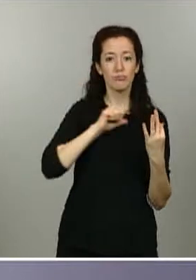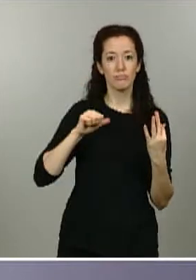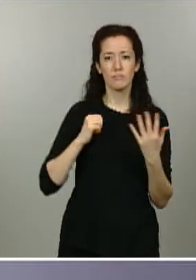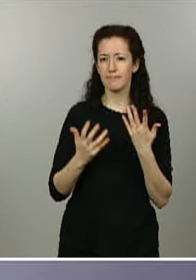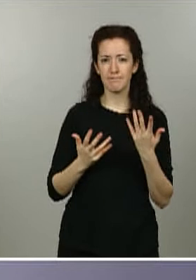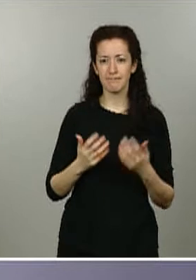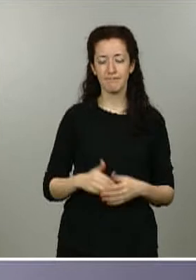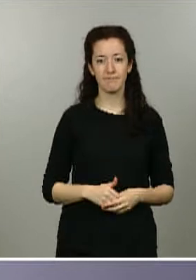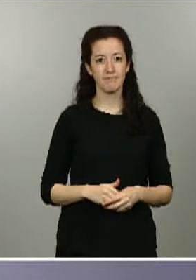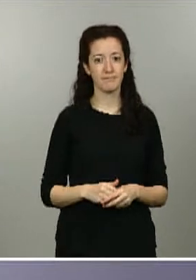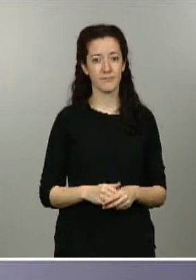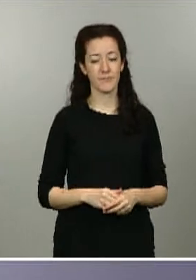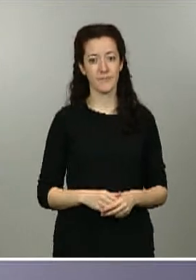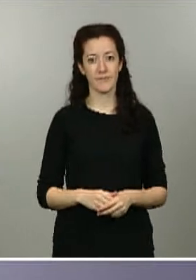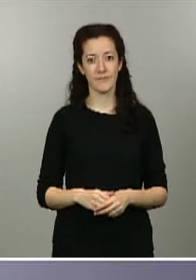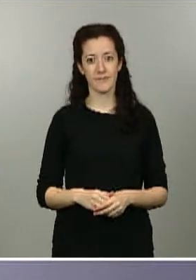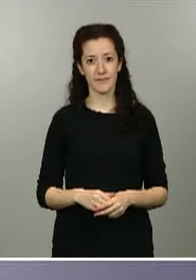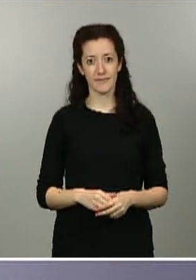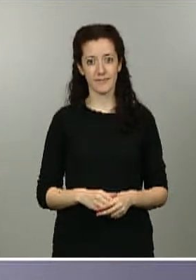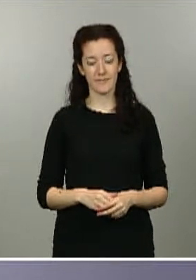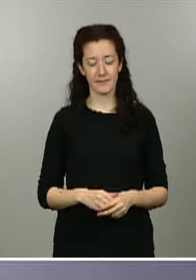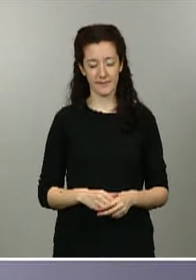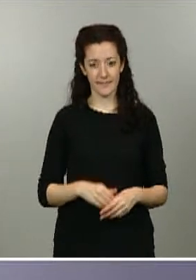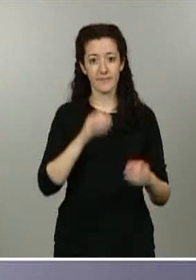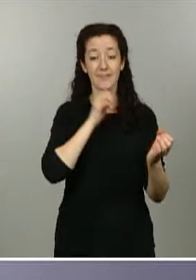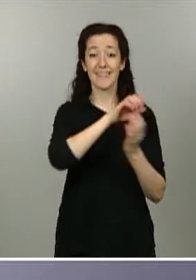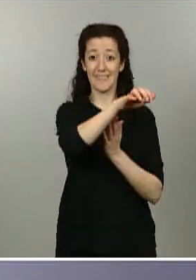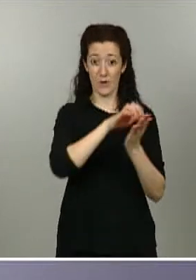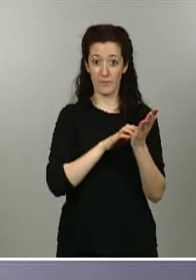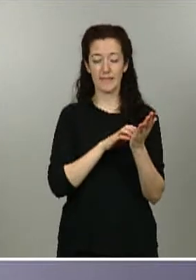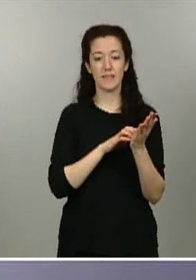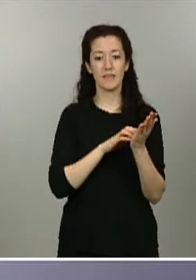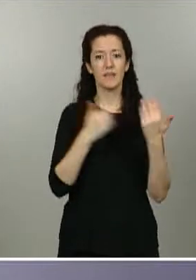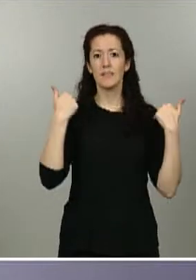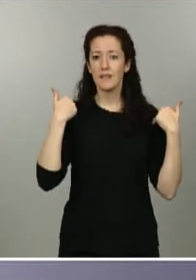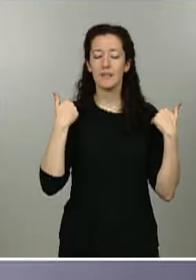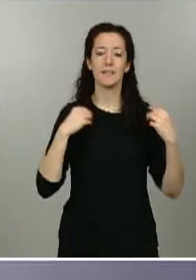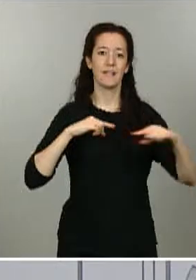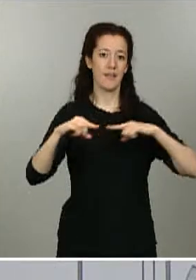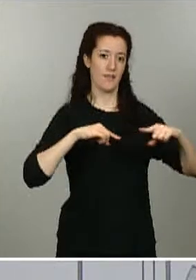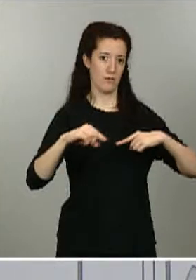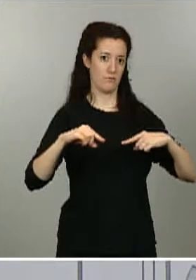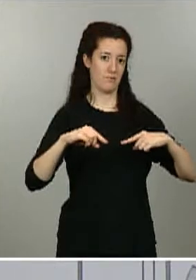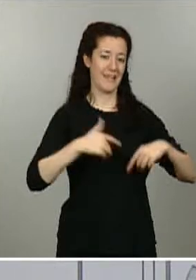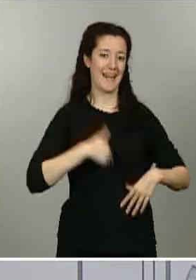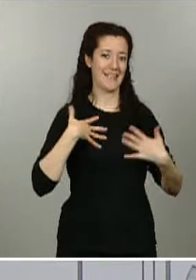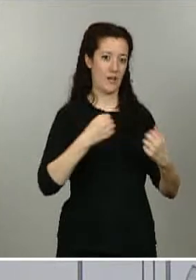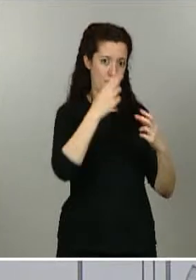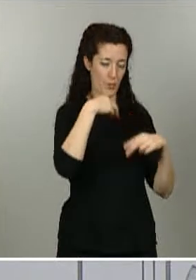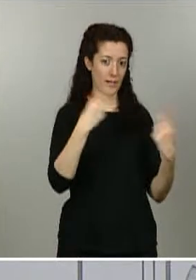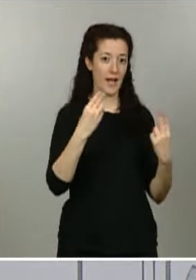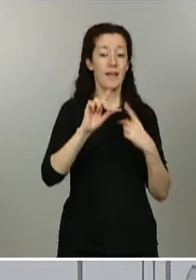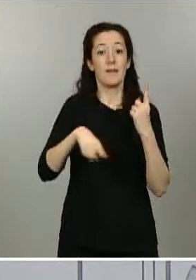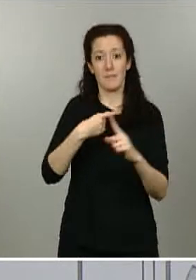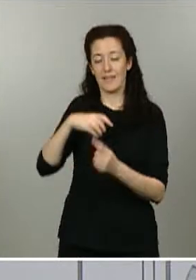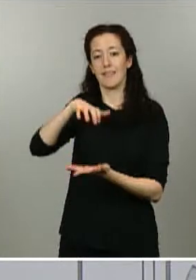informes que desarrolla la Dirección General de Salud Pública a través del Centro de Coordinación de Alertas y Emergencias Sanitarias, que yo soy el director de este